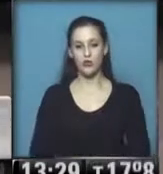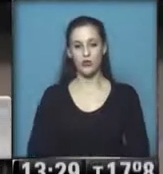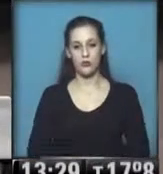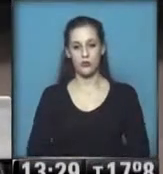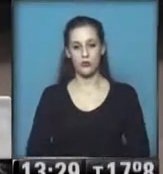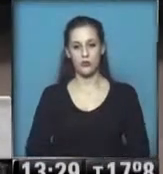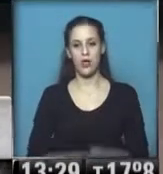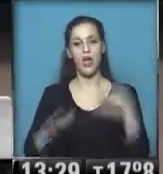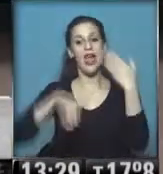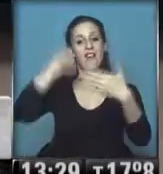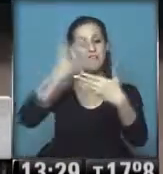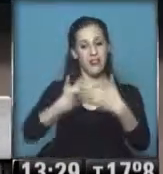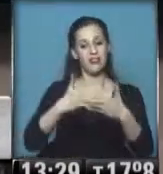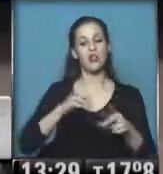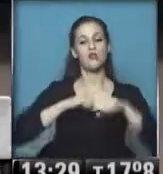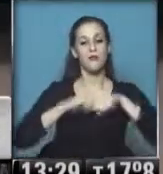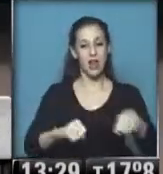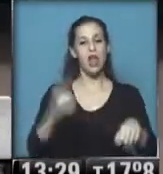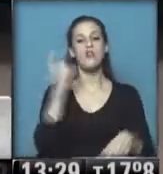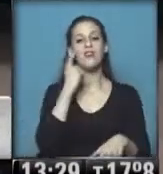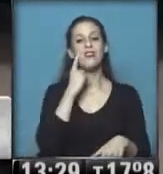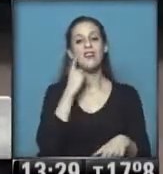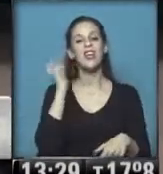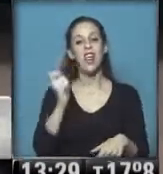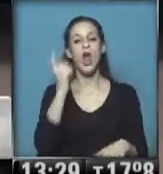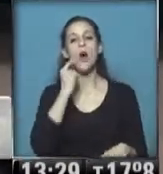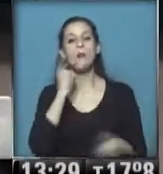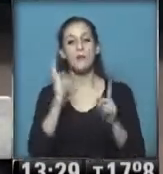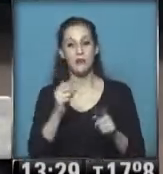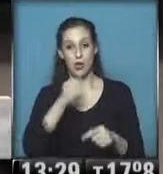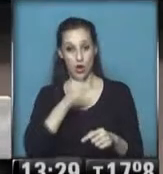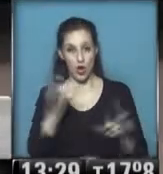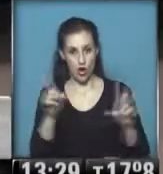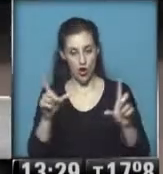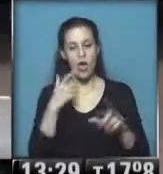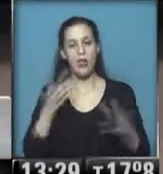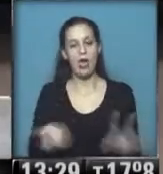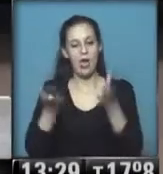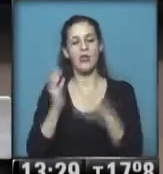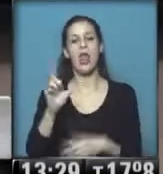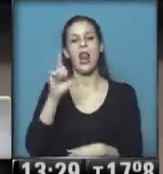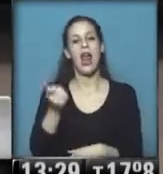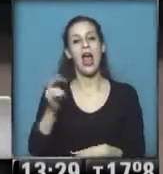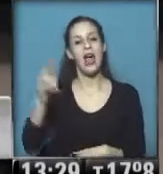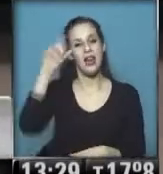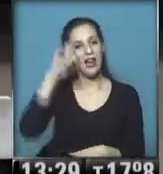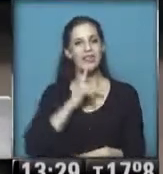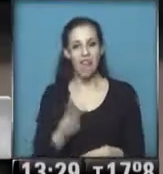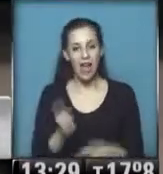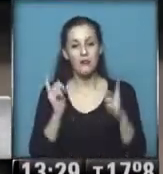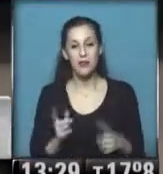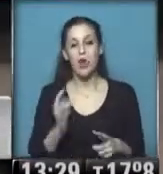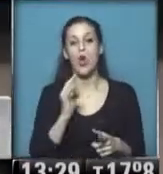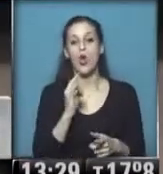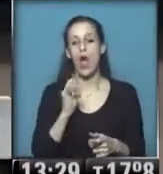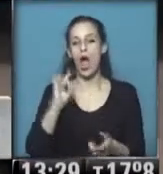supermercado vive el que es El Vocero de prensa Rodríguez larreta quien es uno los principales impulsores de esta de esta denuncia para que se se produzca